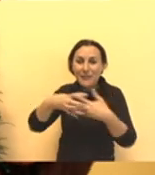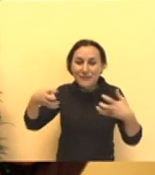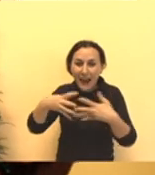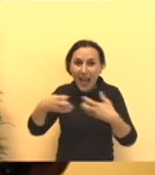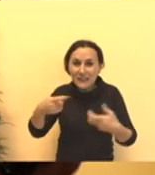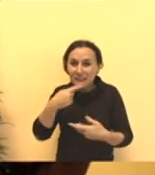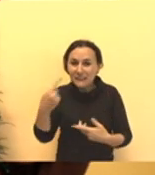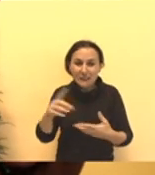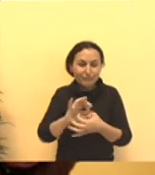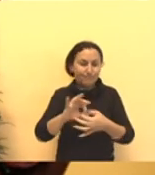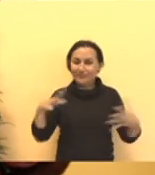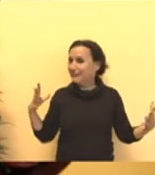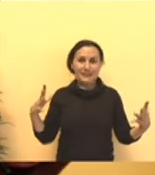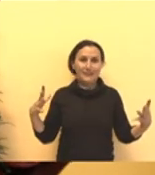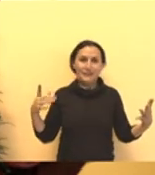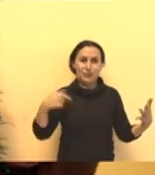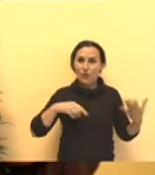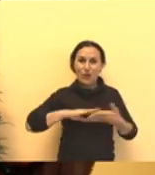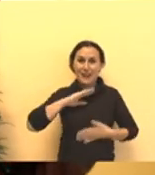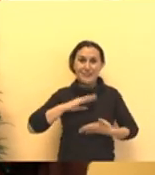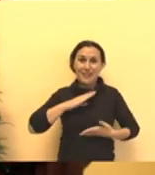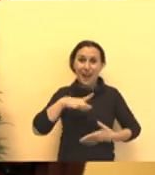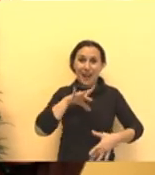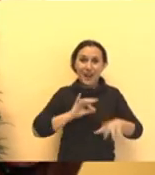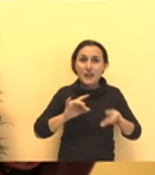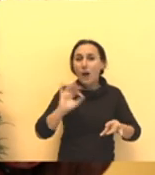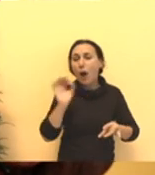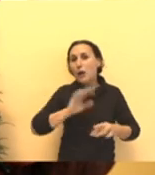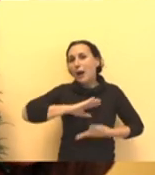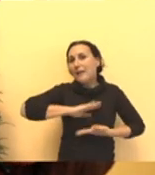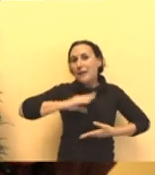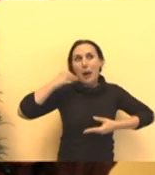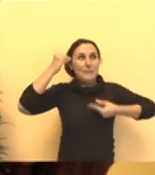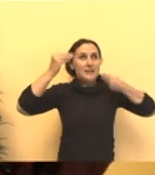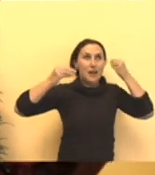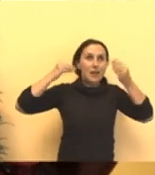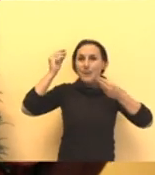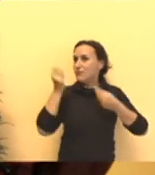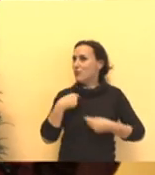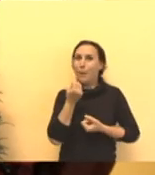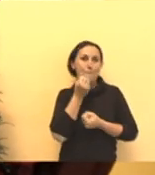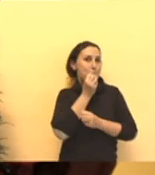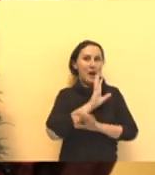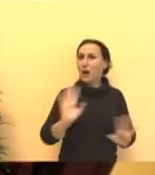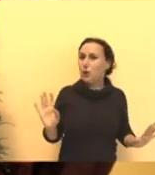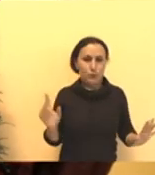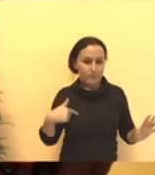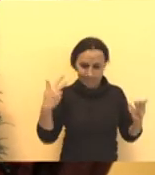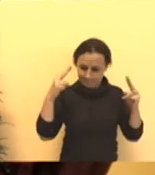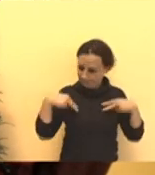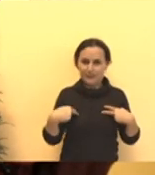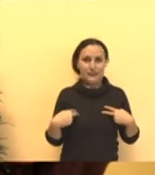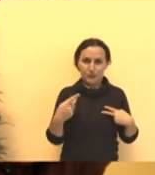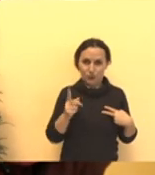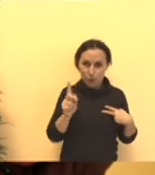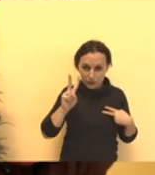ni tengo una capacidad de decisión, de pensamiento tremenda. Vamos, nunca me he considerado así.